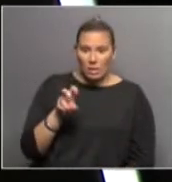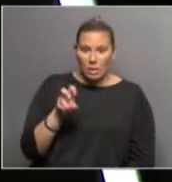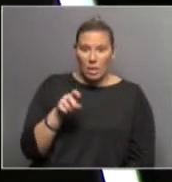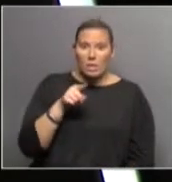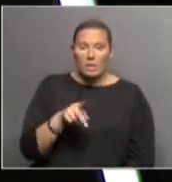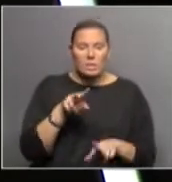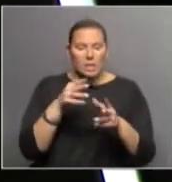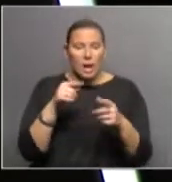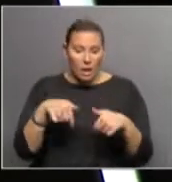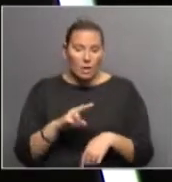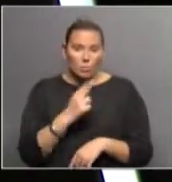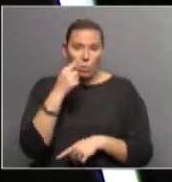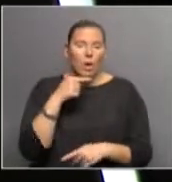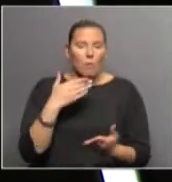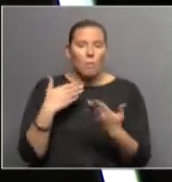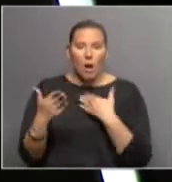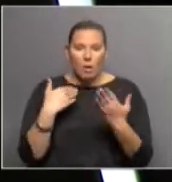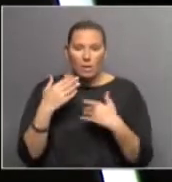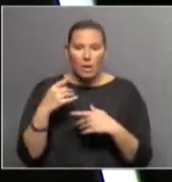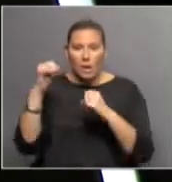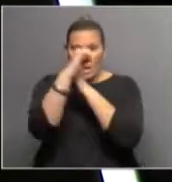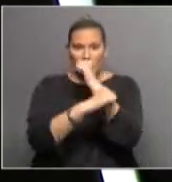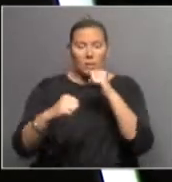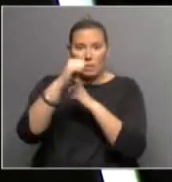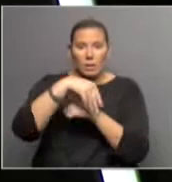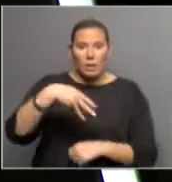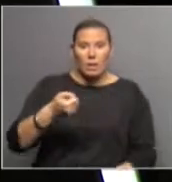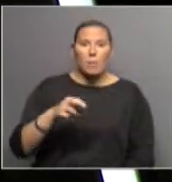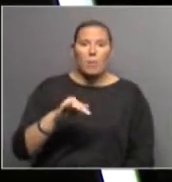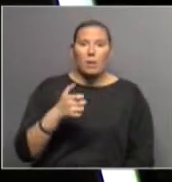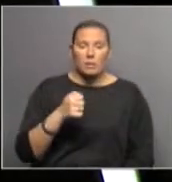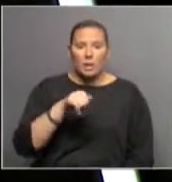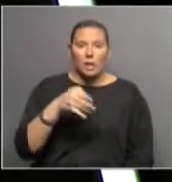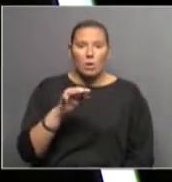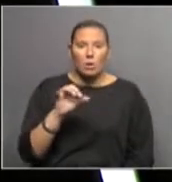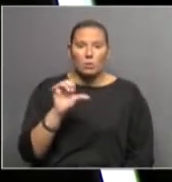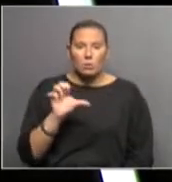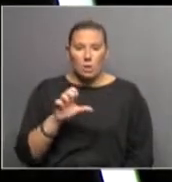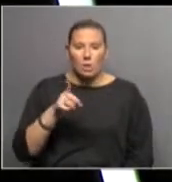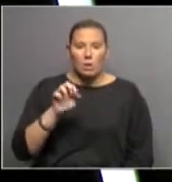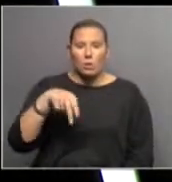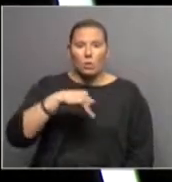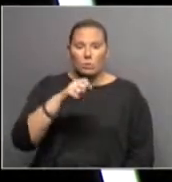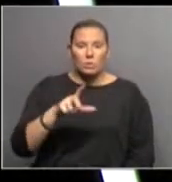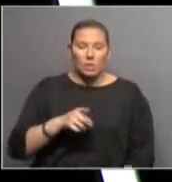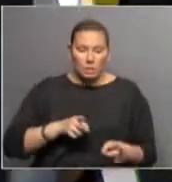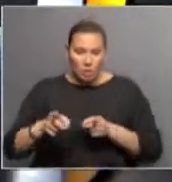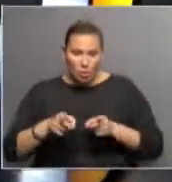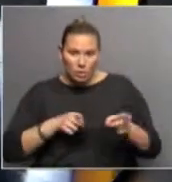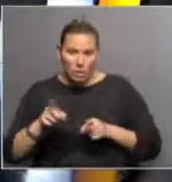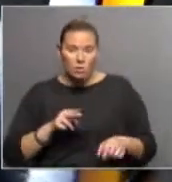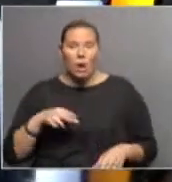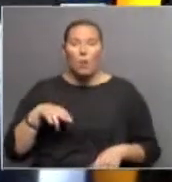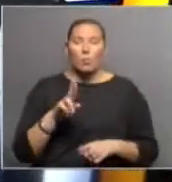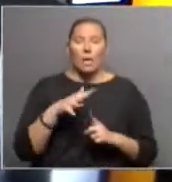sobre eso vamos a conversar con la ingeniera María José González, coordinadora de la Unidad Ambiental del